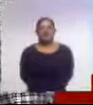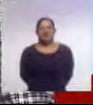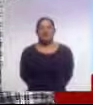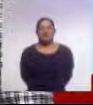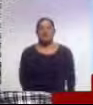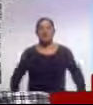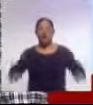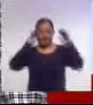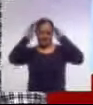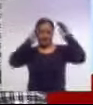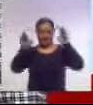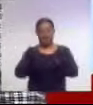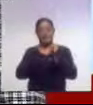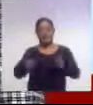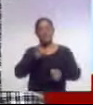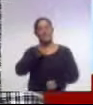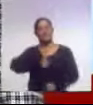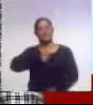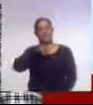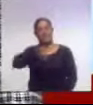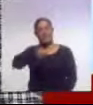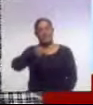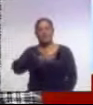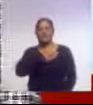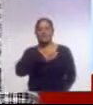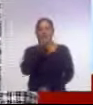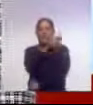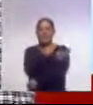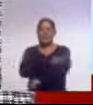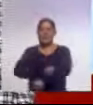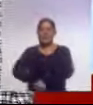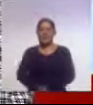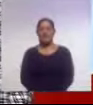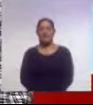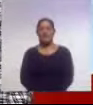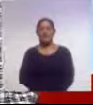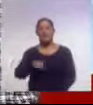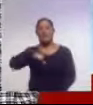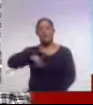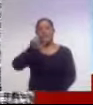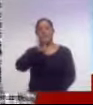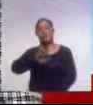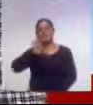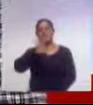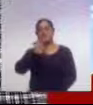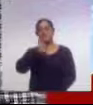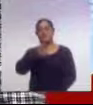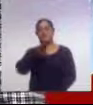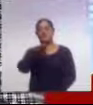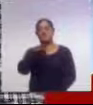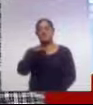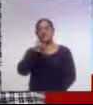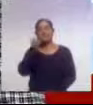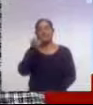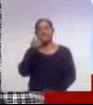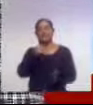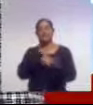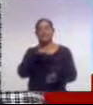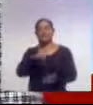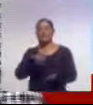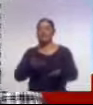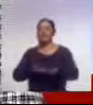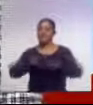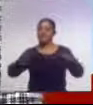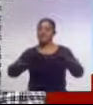Hola, ¿qué tal? ¿Cómo está? Qué gusto saludarle. Muy buenas tardes. Es miércoles 19 de julio de 2019 y